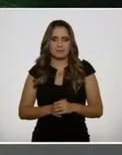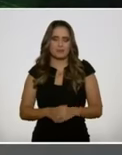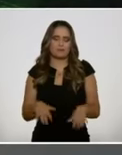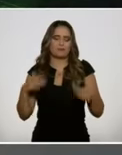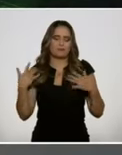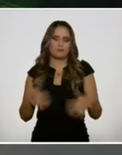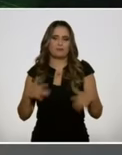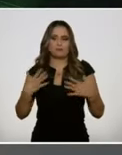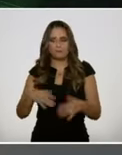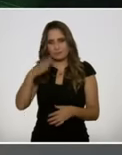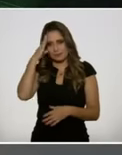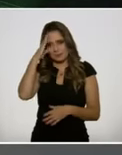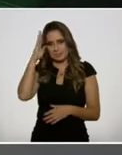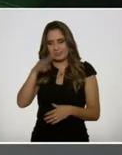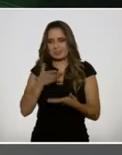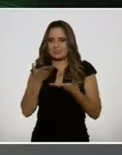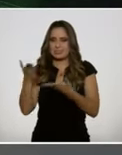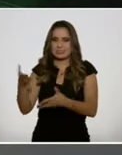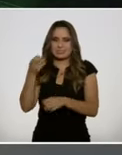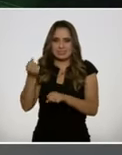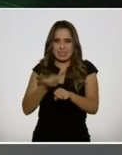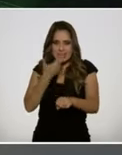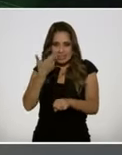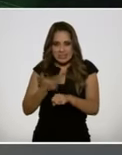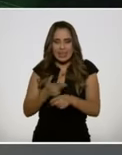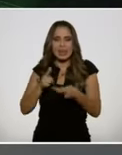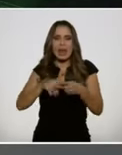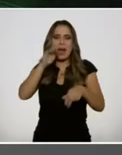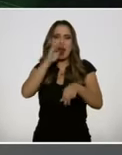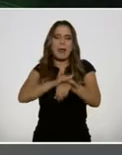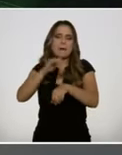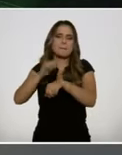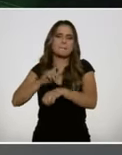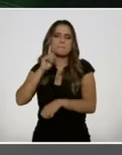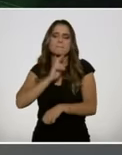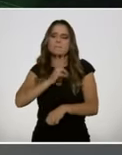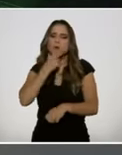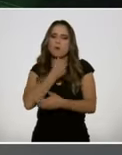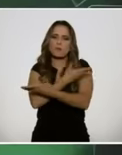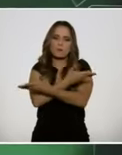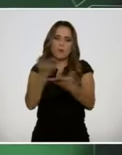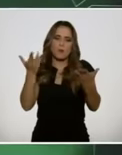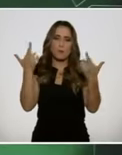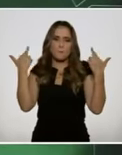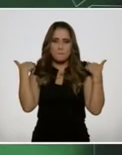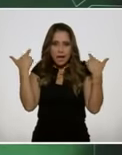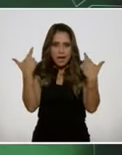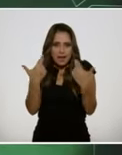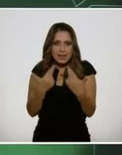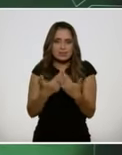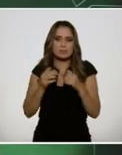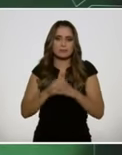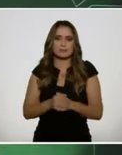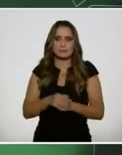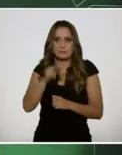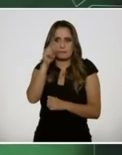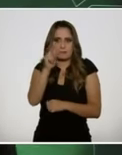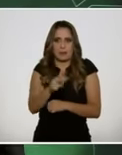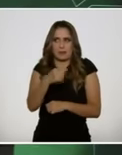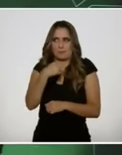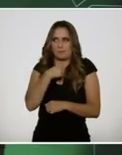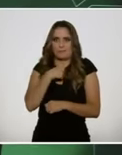Caramba, señora secretaria, amigos y amigas todos, maestro, no esperaba